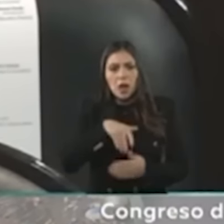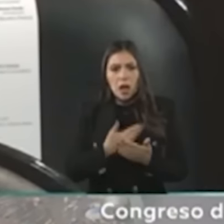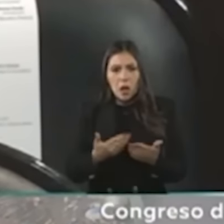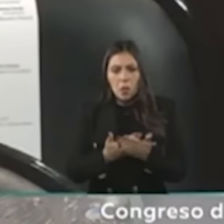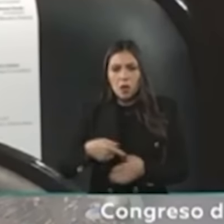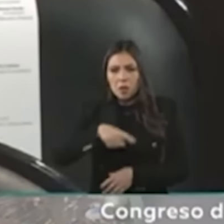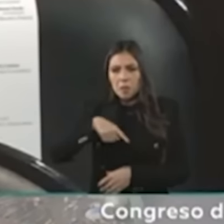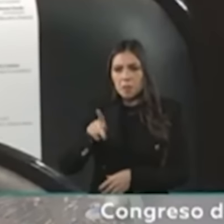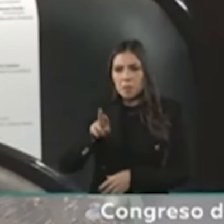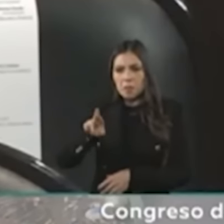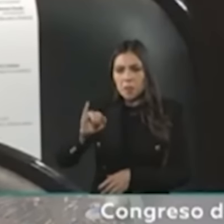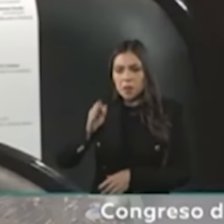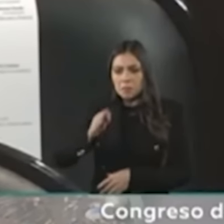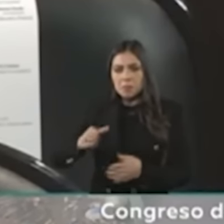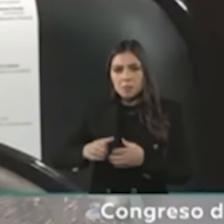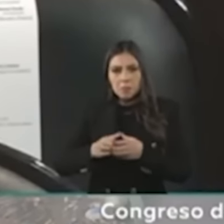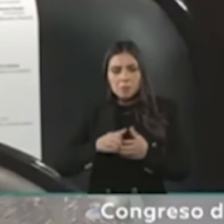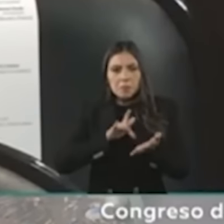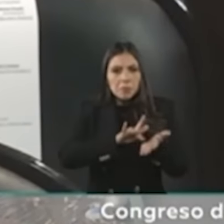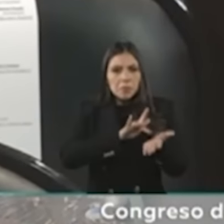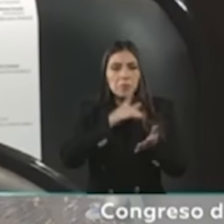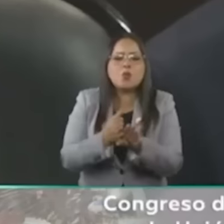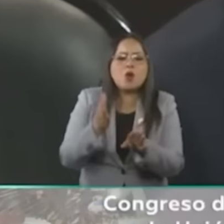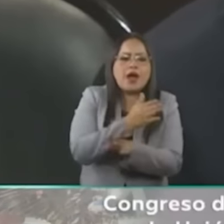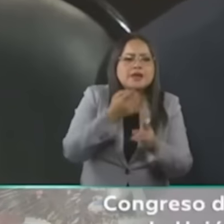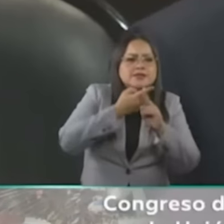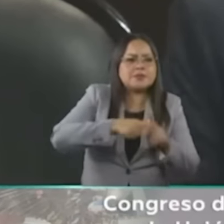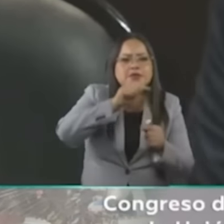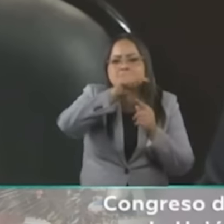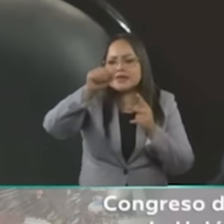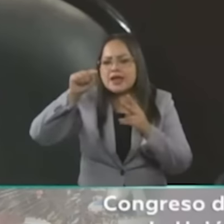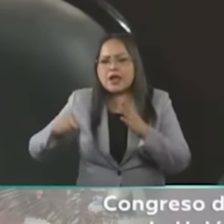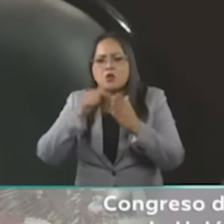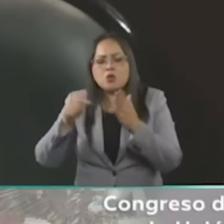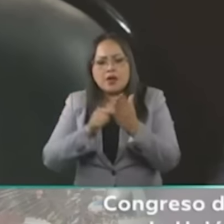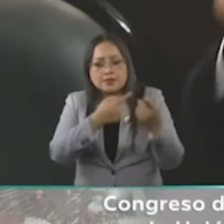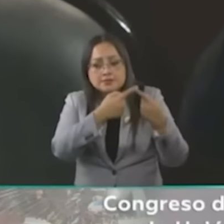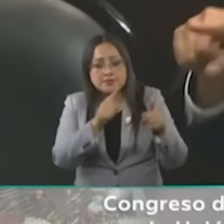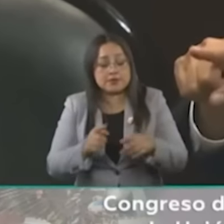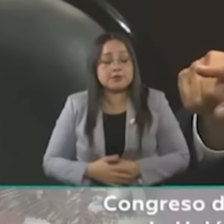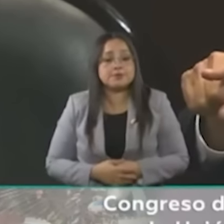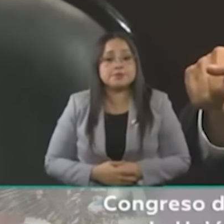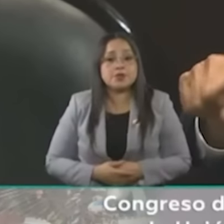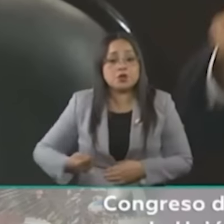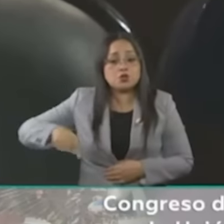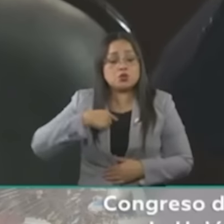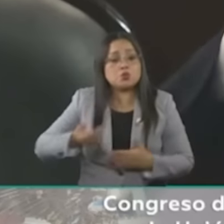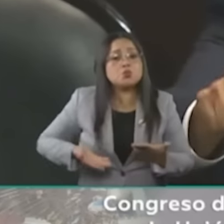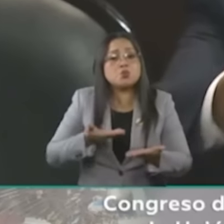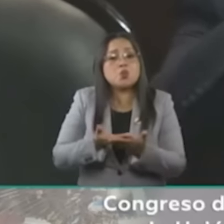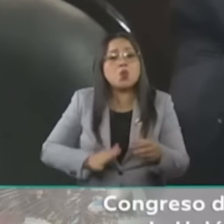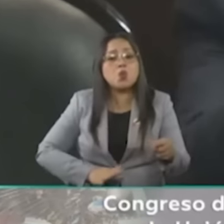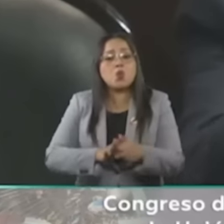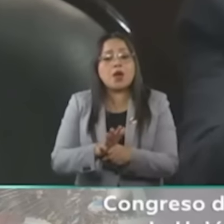y trabajar a favor de las familias mexicanas. Nos propusimos también